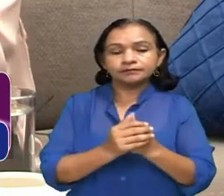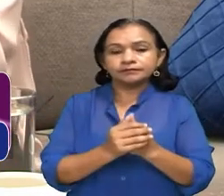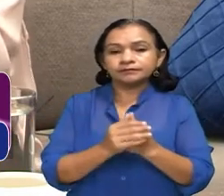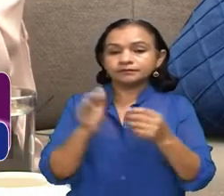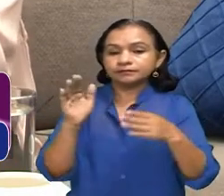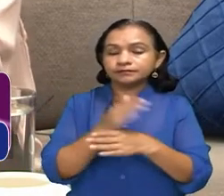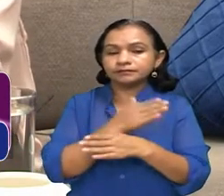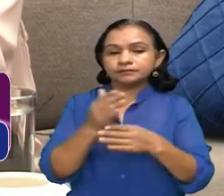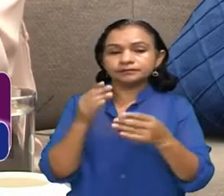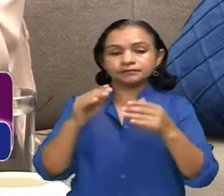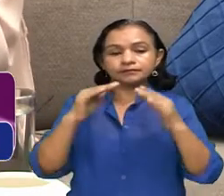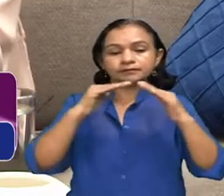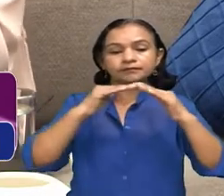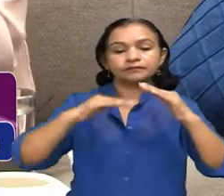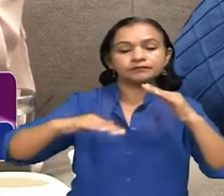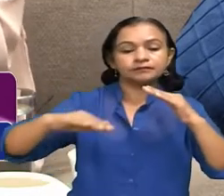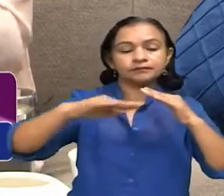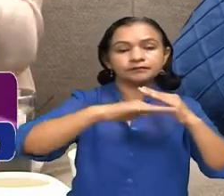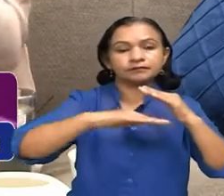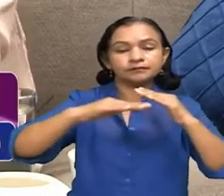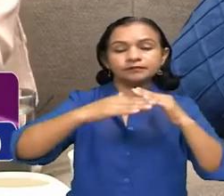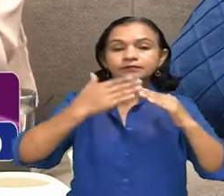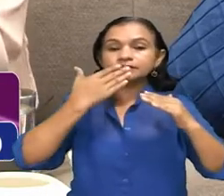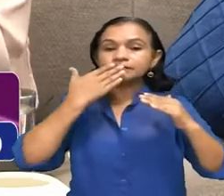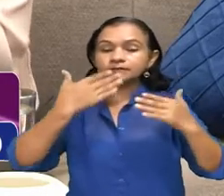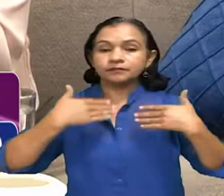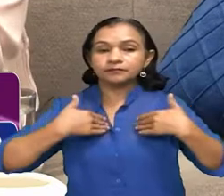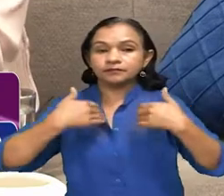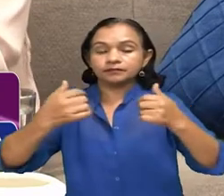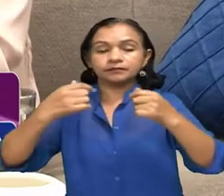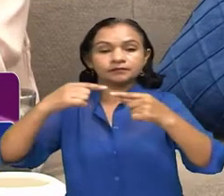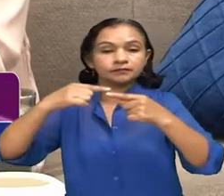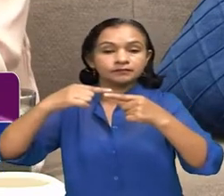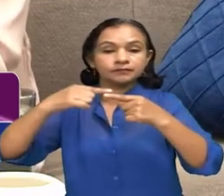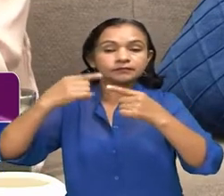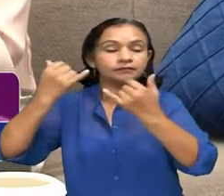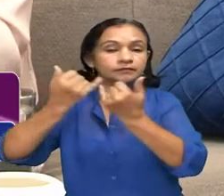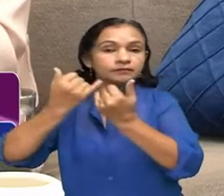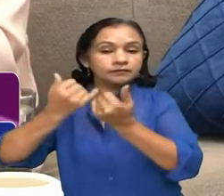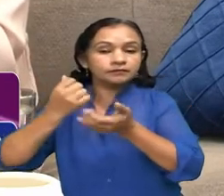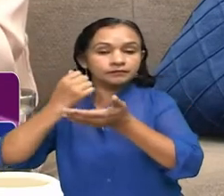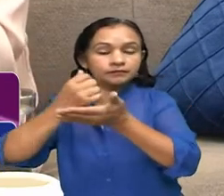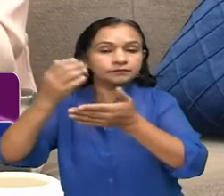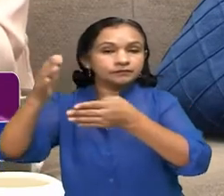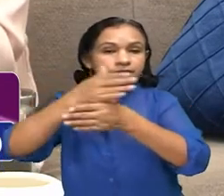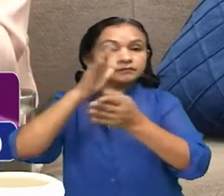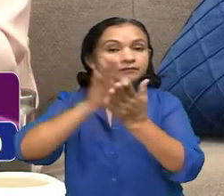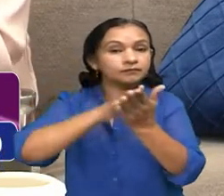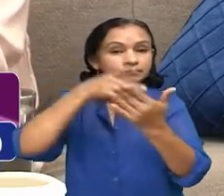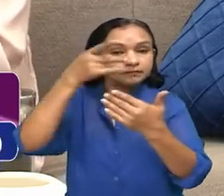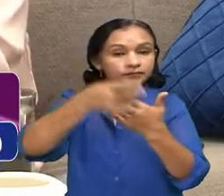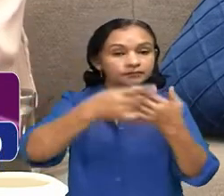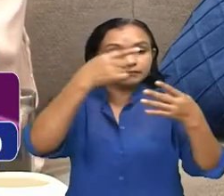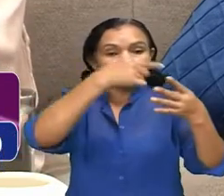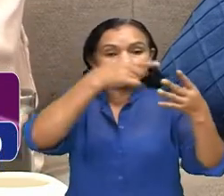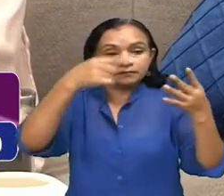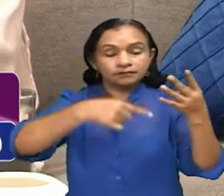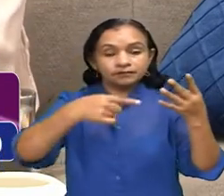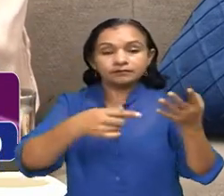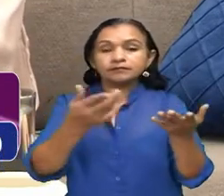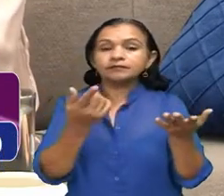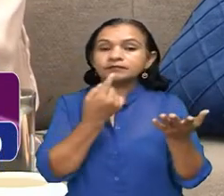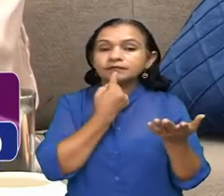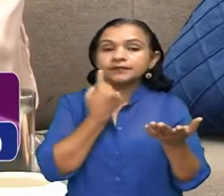Patio Saludable, Grisol, todo eso que ha venido abonando al desarrollo humano, como bien lo decía, de poner en el centro